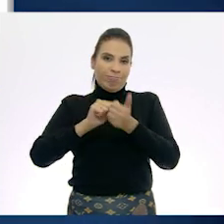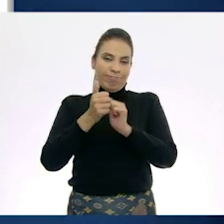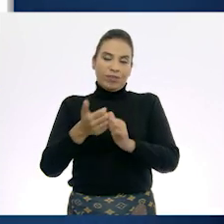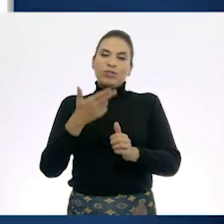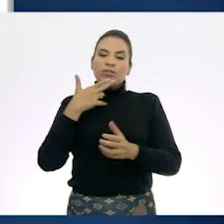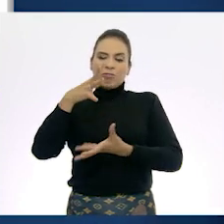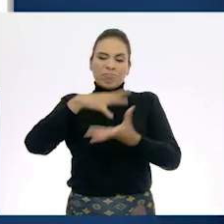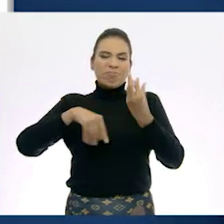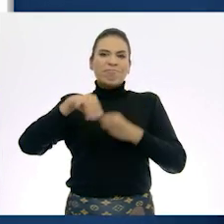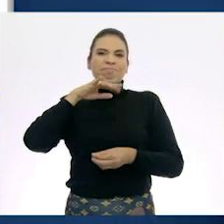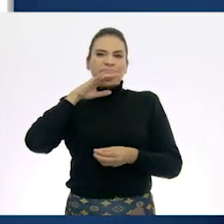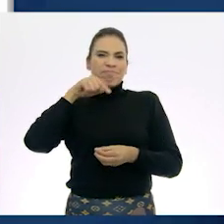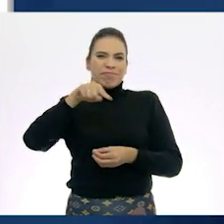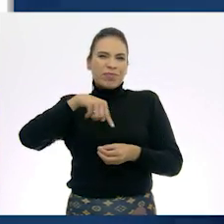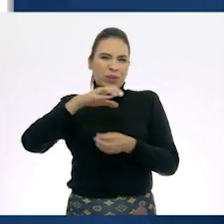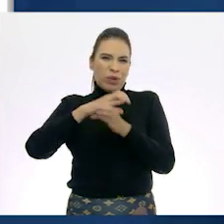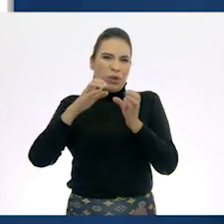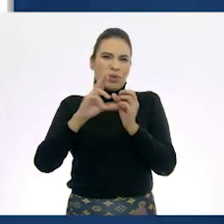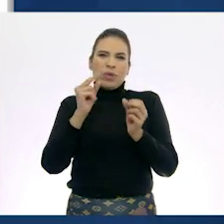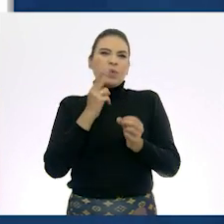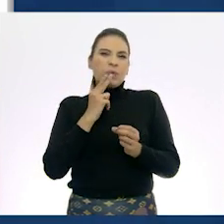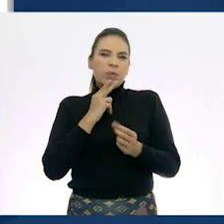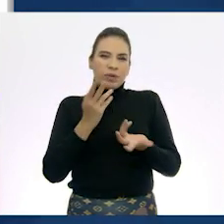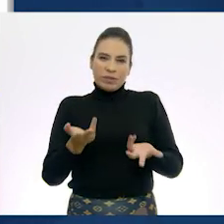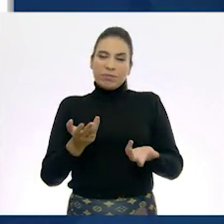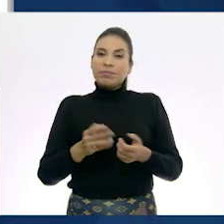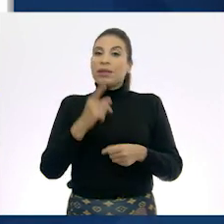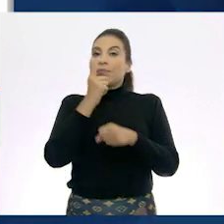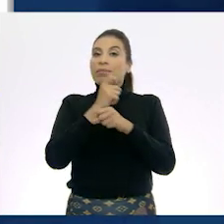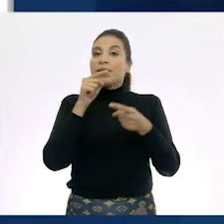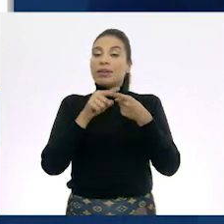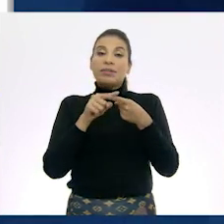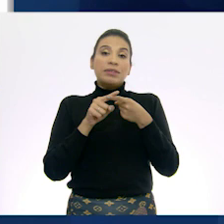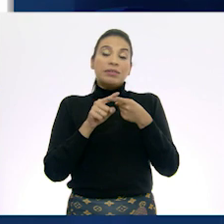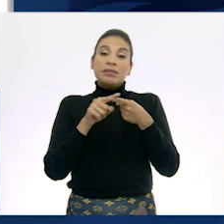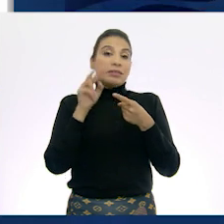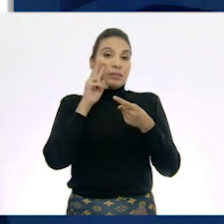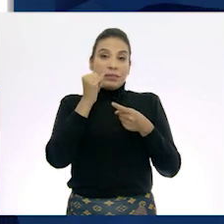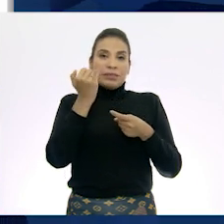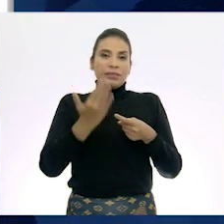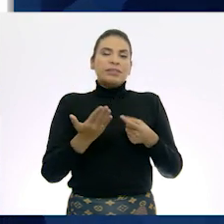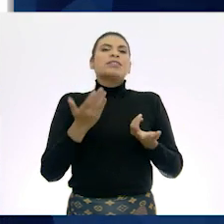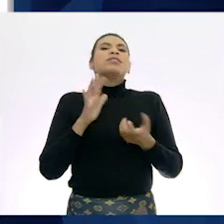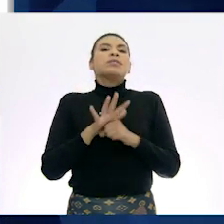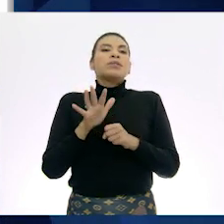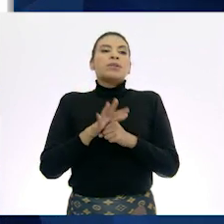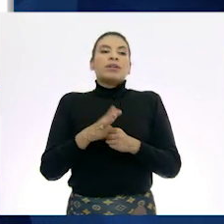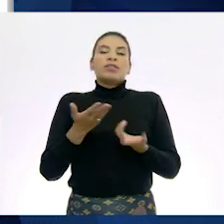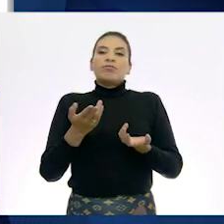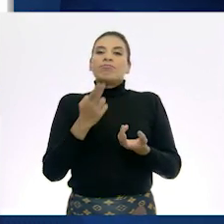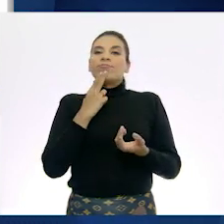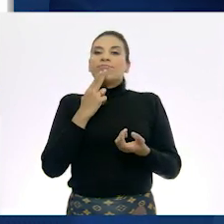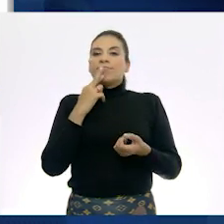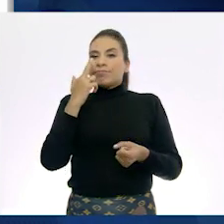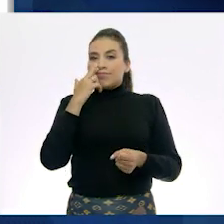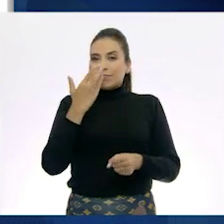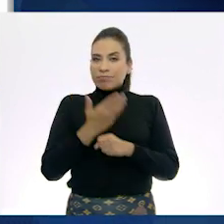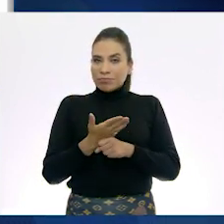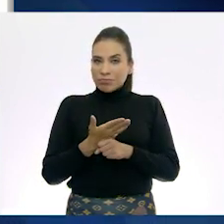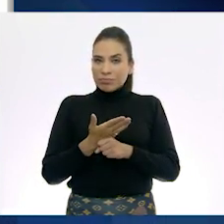en desechos esos productos? Yo creo que la primera, aunque no venga en la imagen, tendría que hacer darles un uso